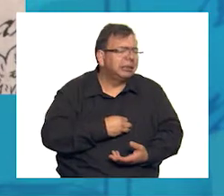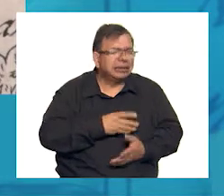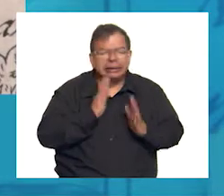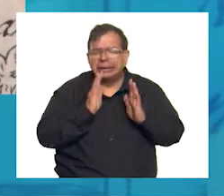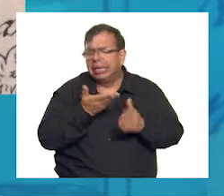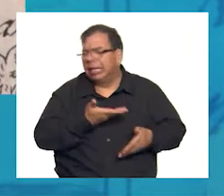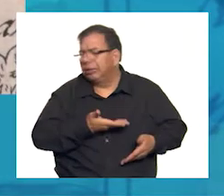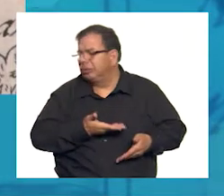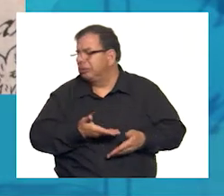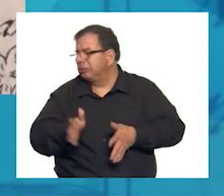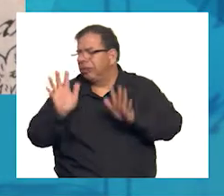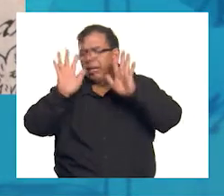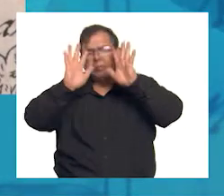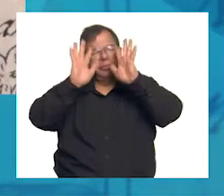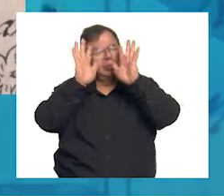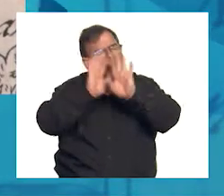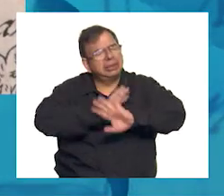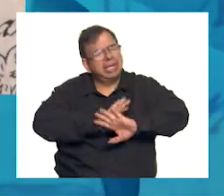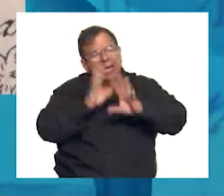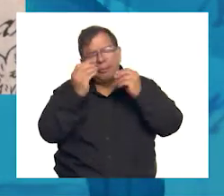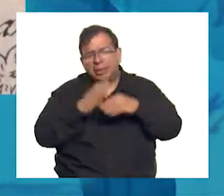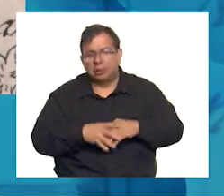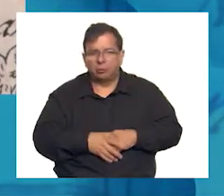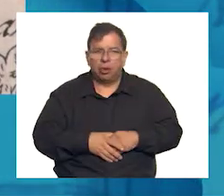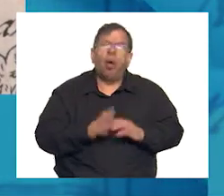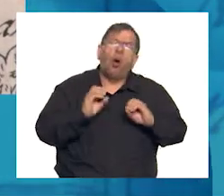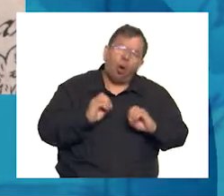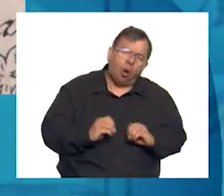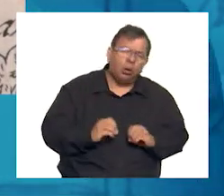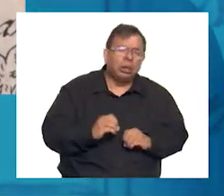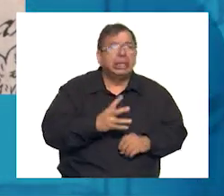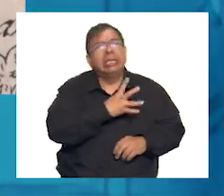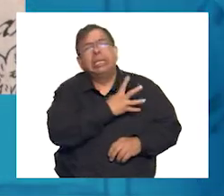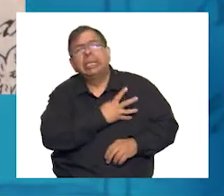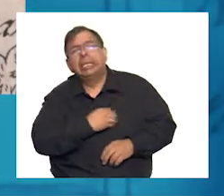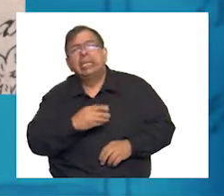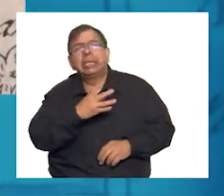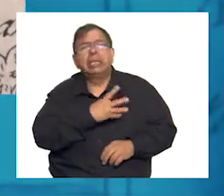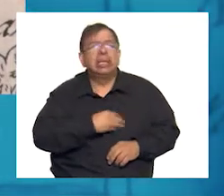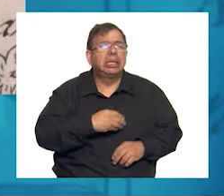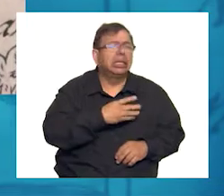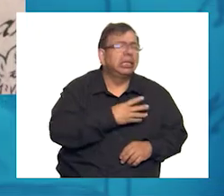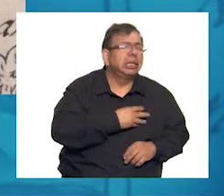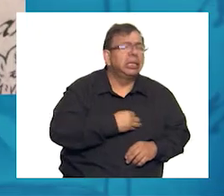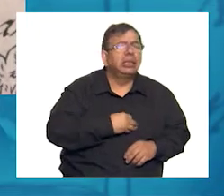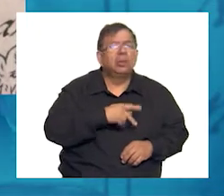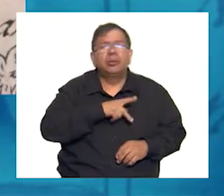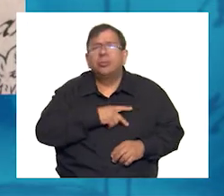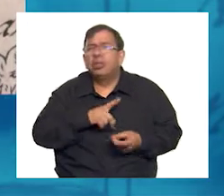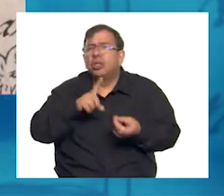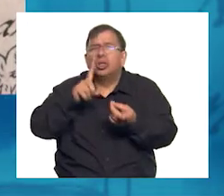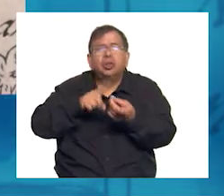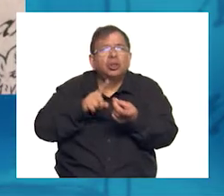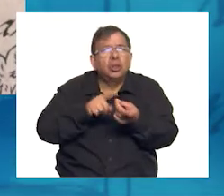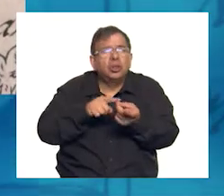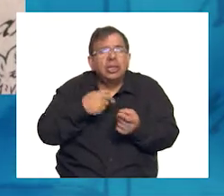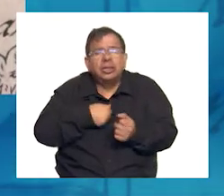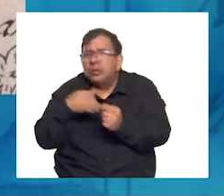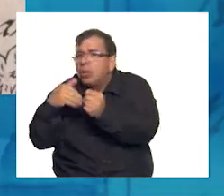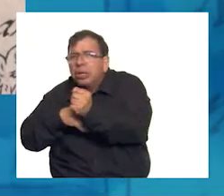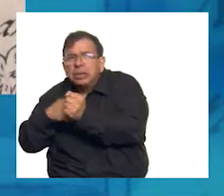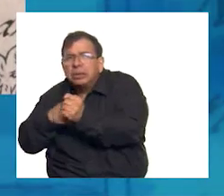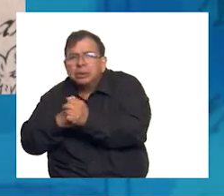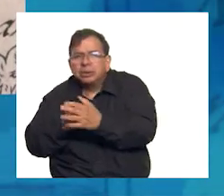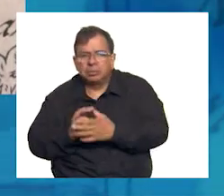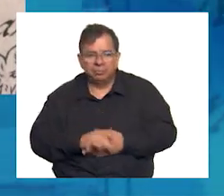ya a perder». Otras veces decía: «Oh, hijitos míos, ¿dónde os podré llevar y esconder?». ¡Ay,